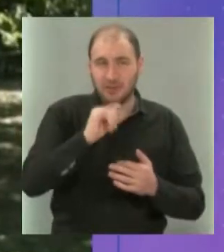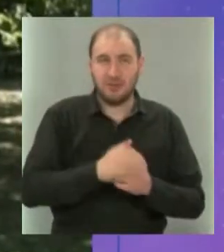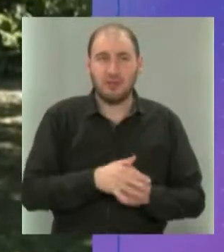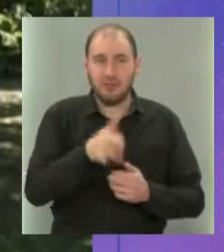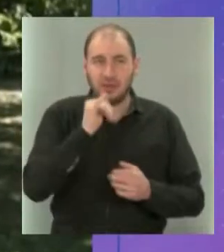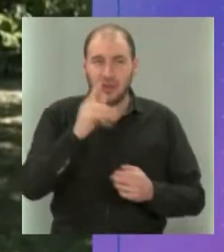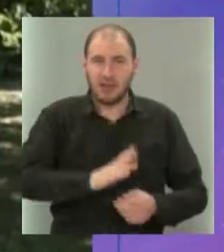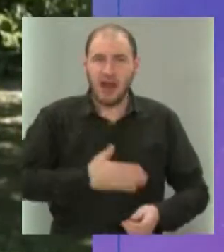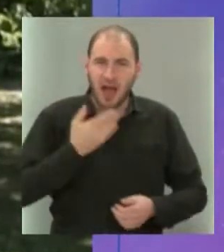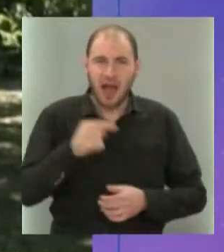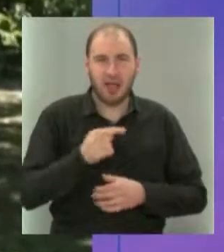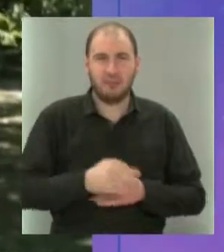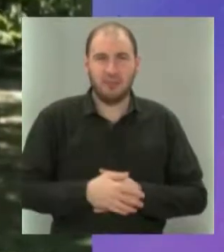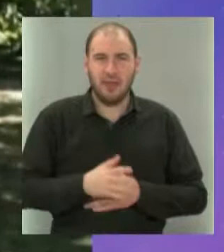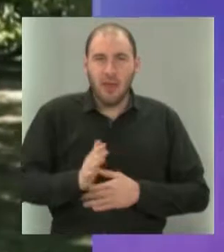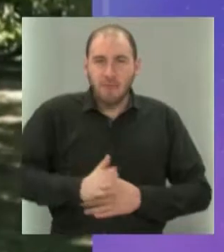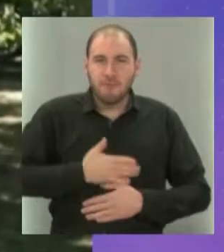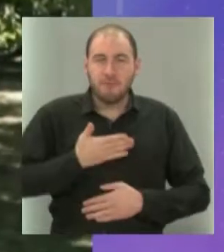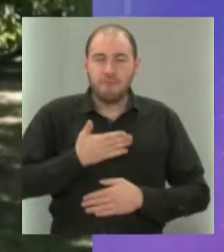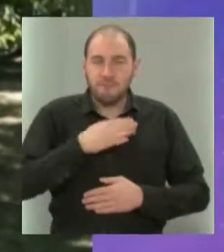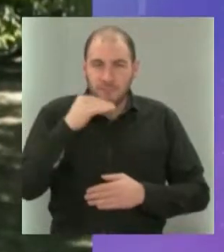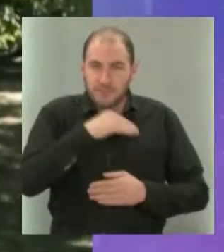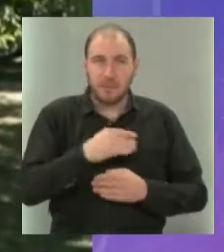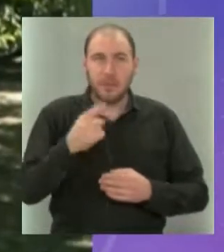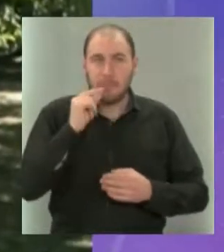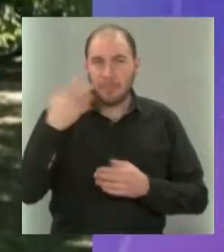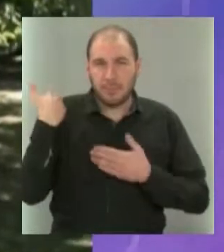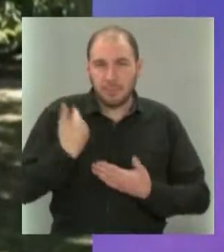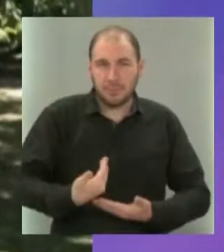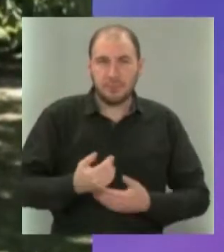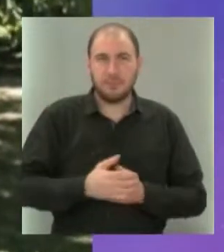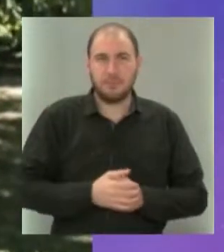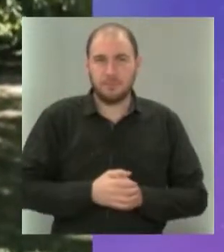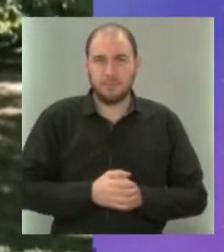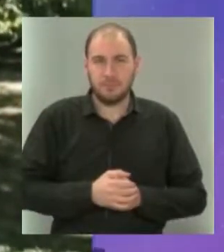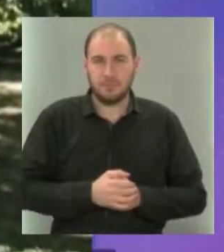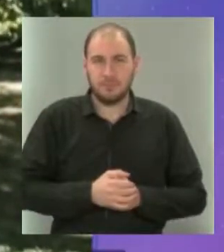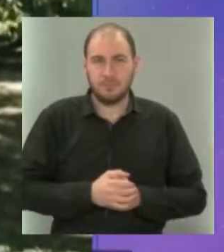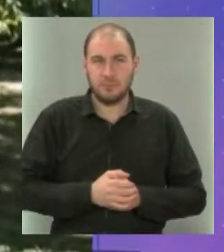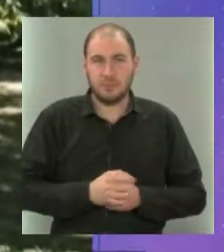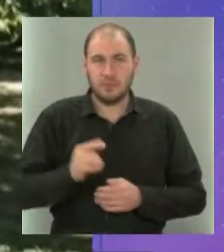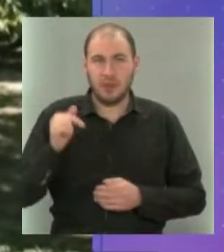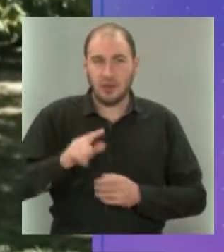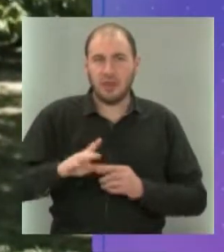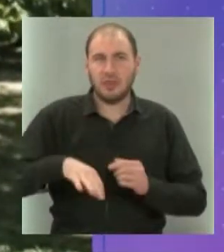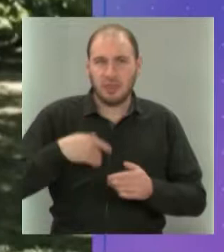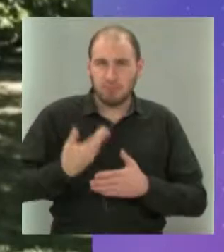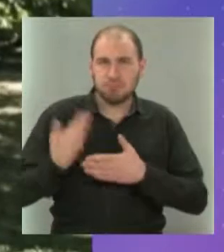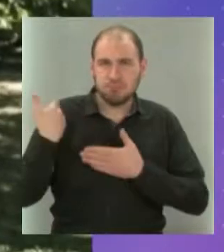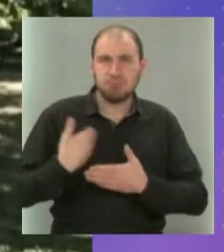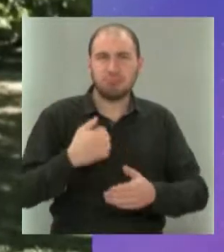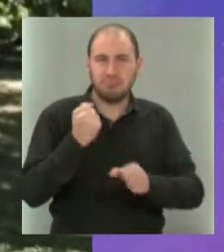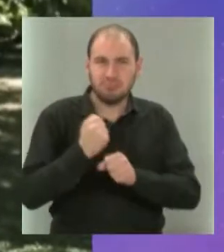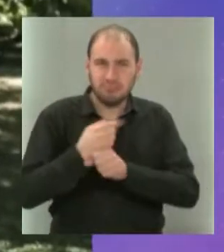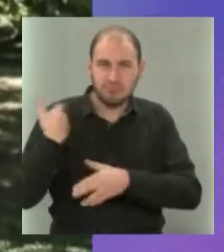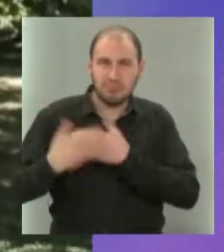vino amo. Amo el vino que tomaba mi padre, Achero del Monte, cuando después de tanto